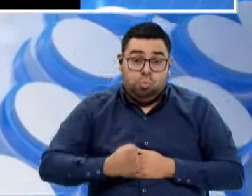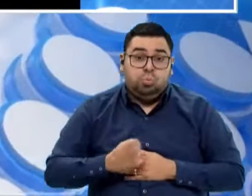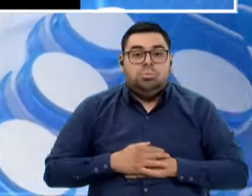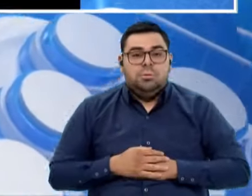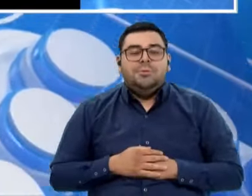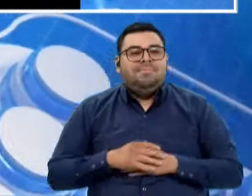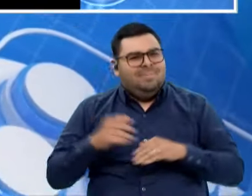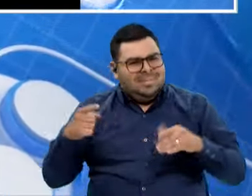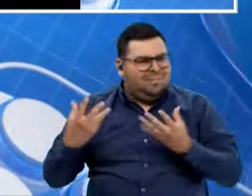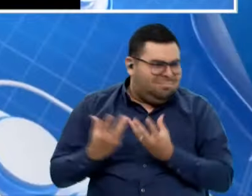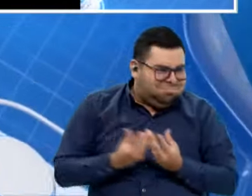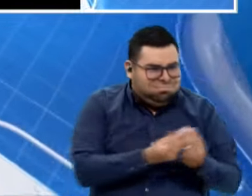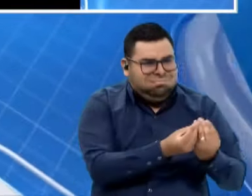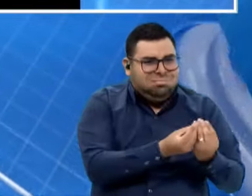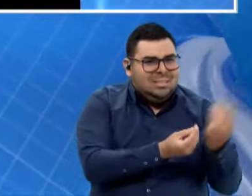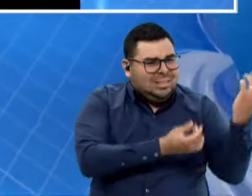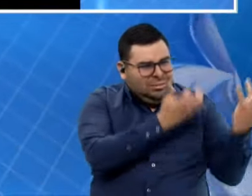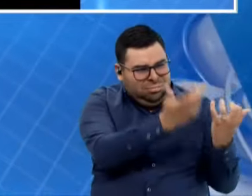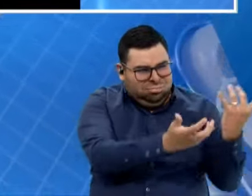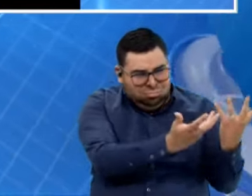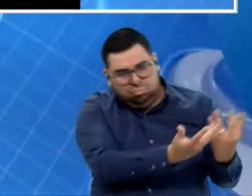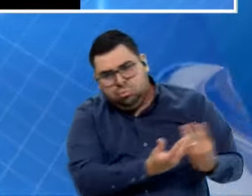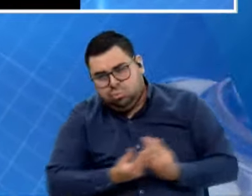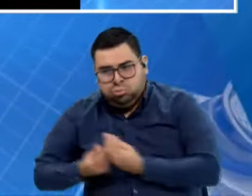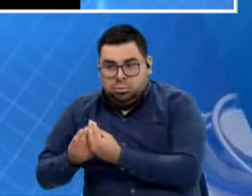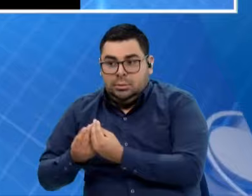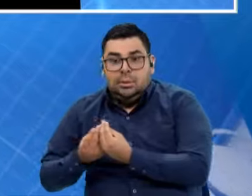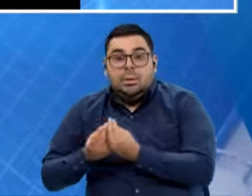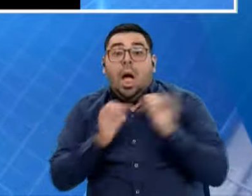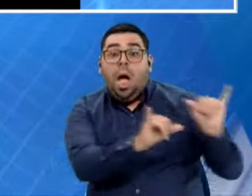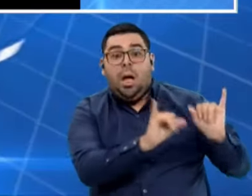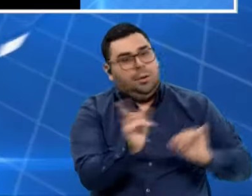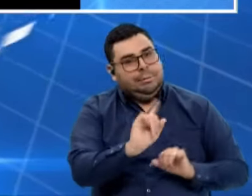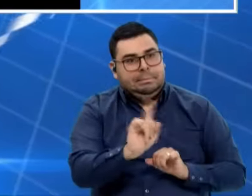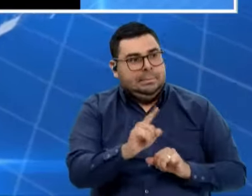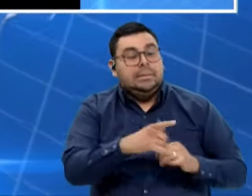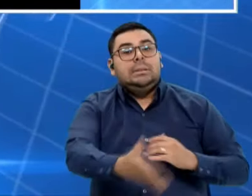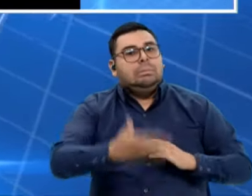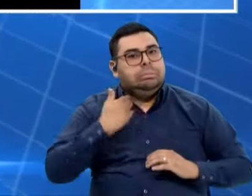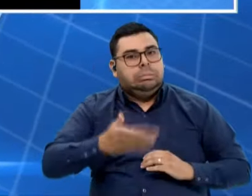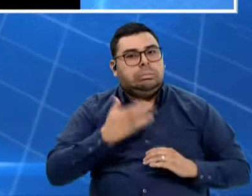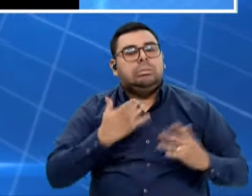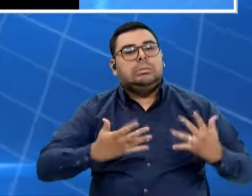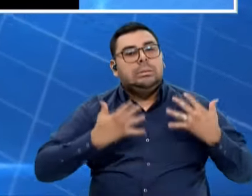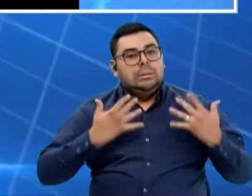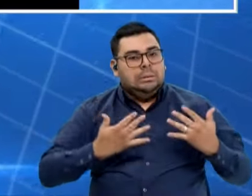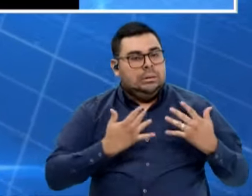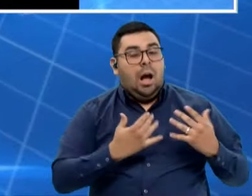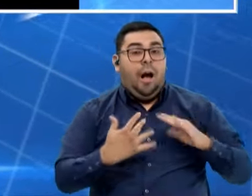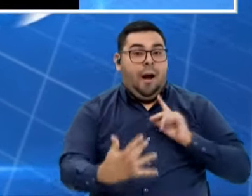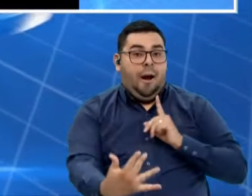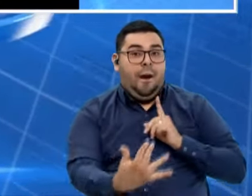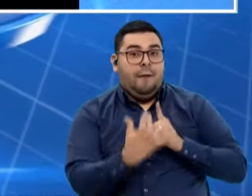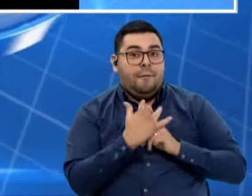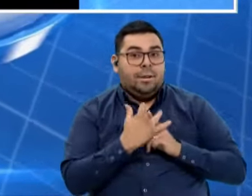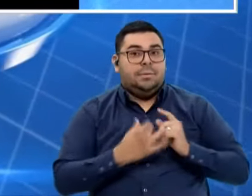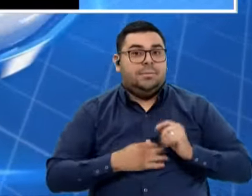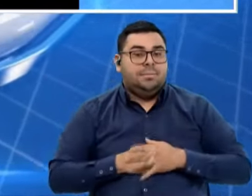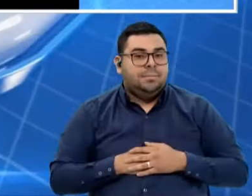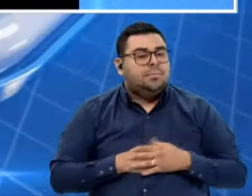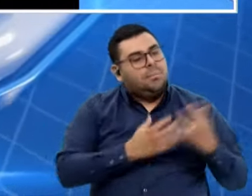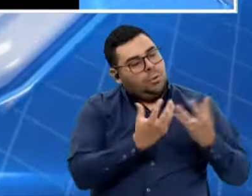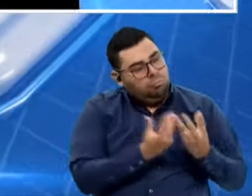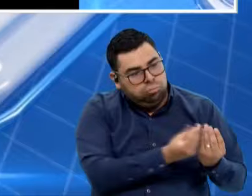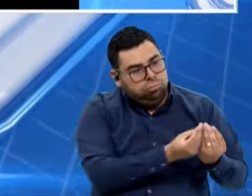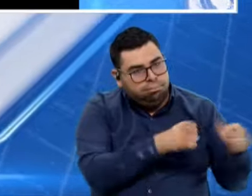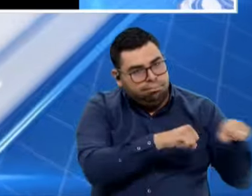que entrar y salir porque no pueden estar mucho tiempo en el sector por el tema de sofocarse y eso después les puede generar algo que nosotros llamamos un golpe de